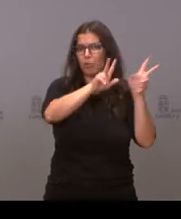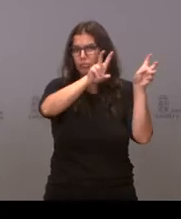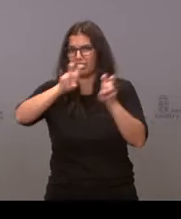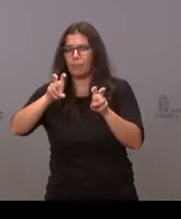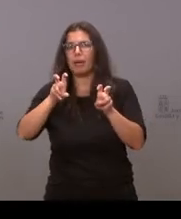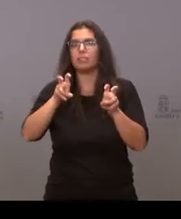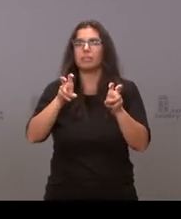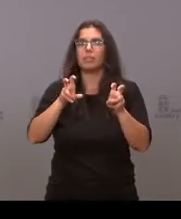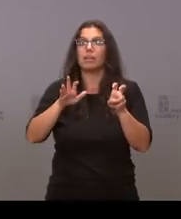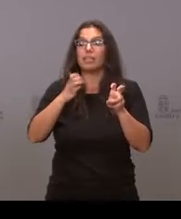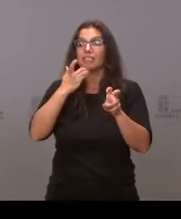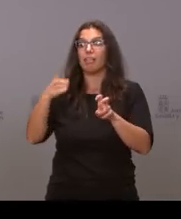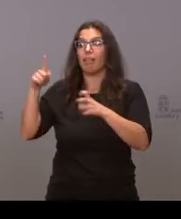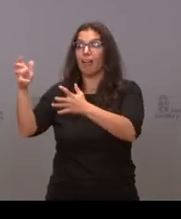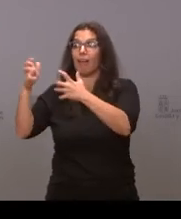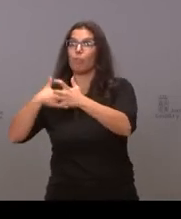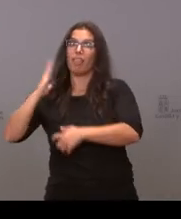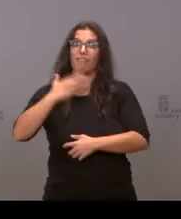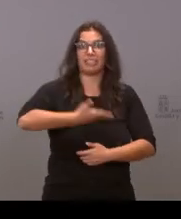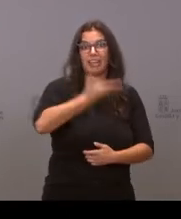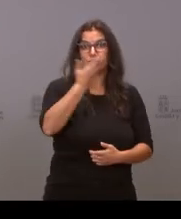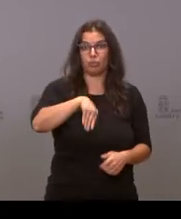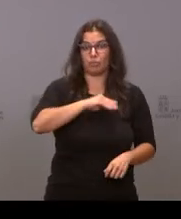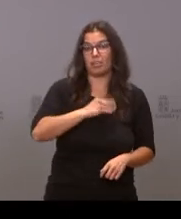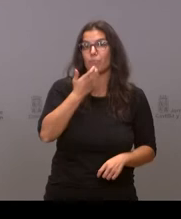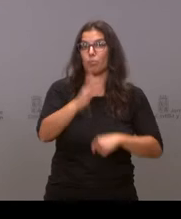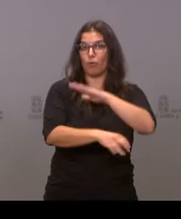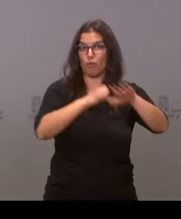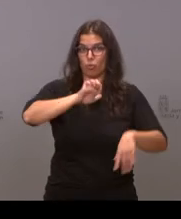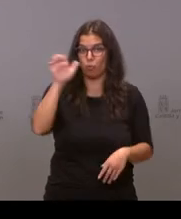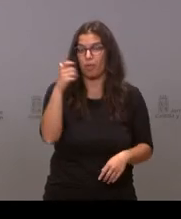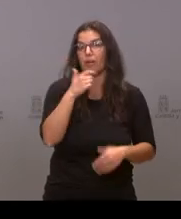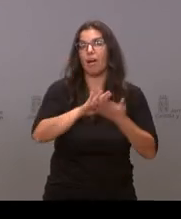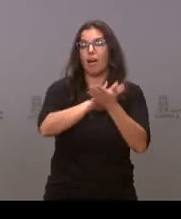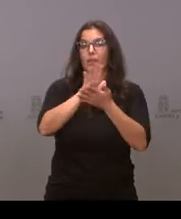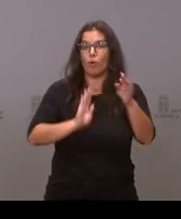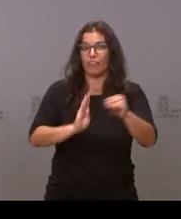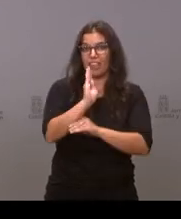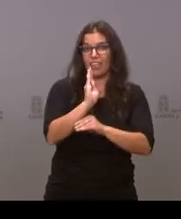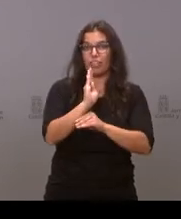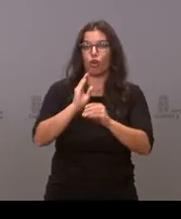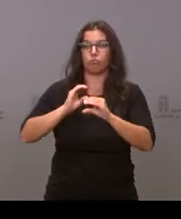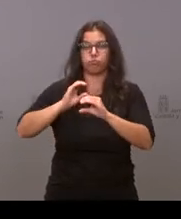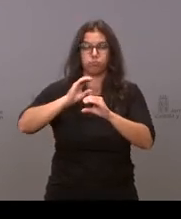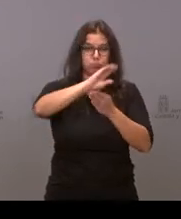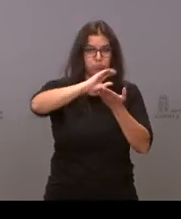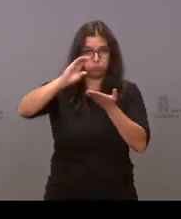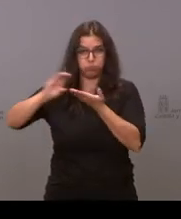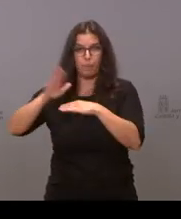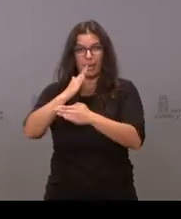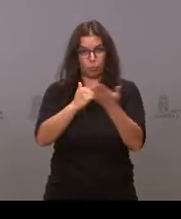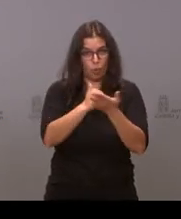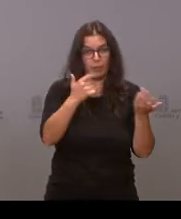ir en perjuicio del resto de españa' hablamos de fondos europeos hablamos de la financiación autonómica por tanto me parece